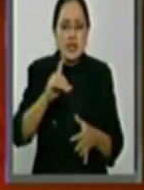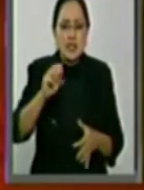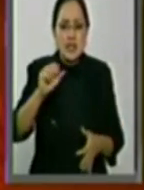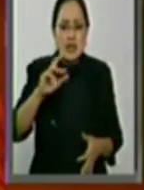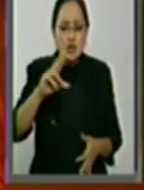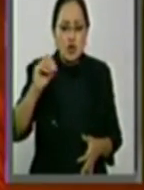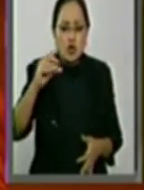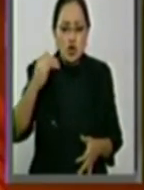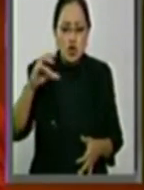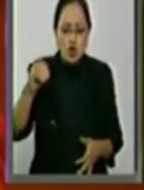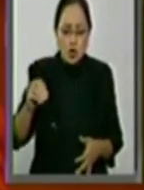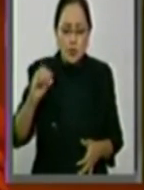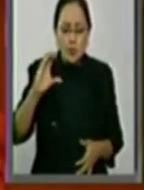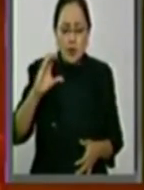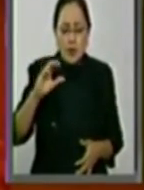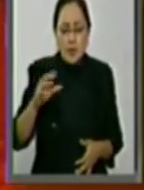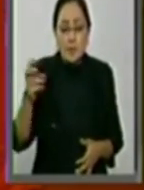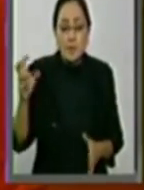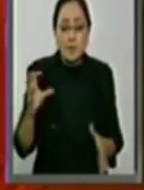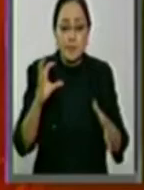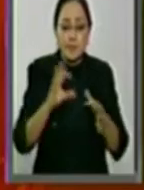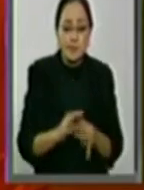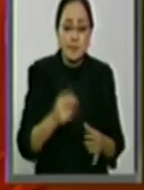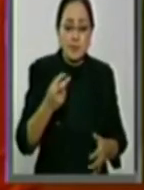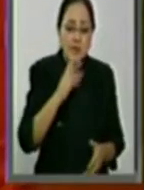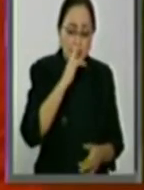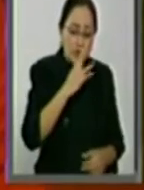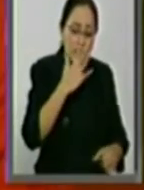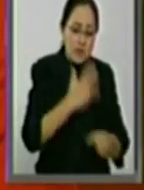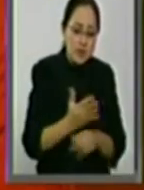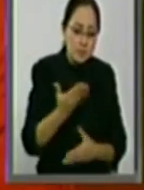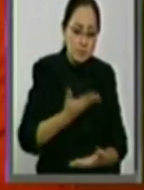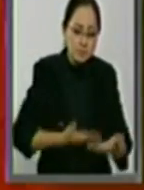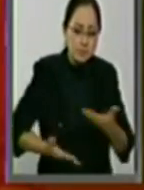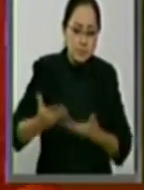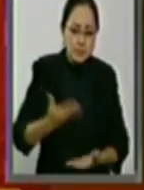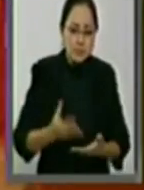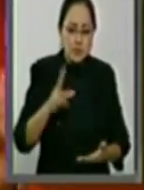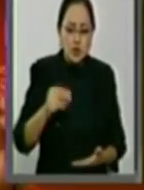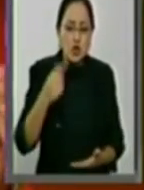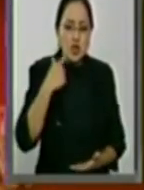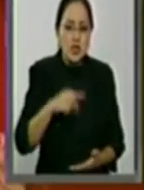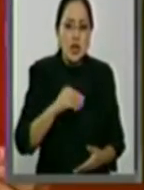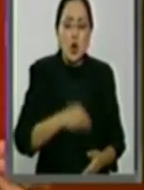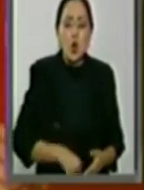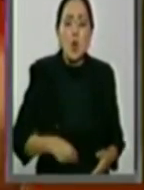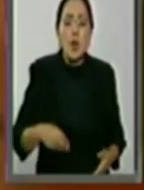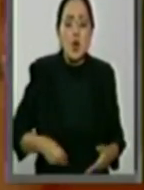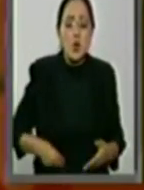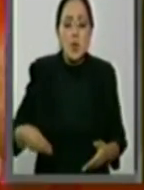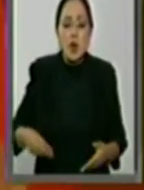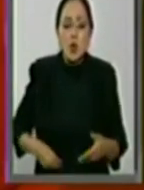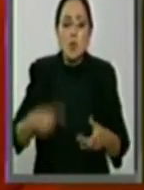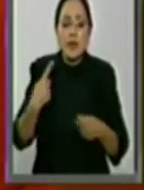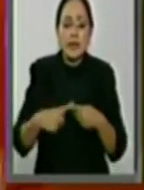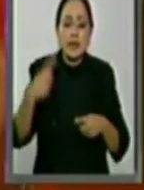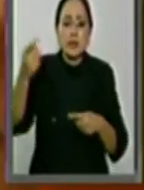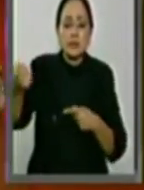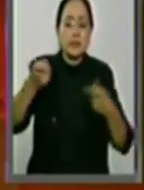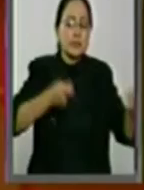por fin mandate a compartir responsabilidades, que deje de repartir culpas en temas tan importantes como el